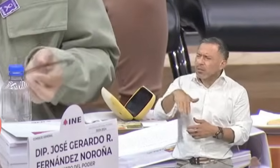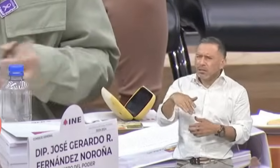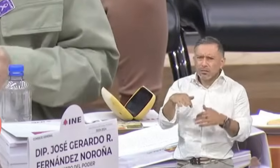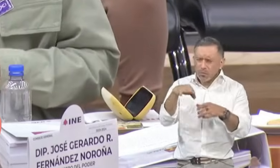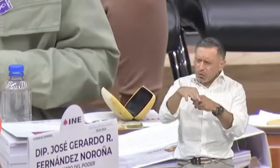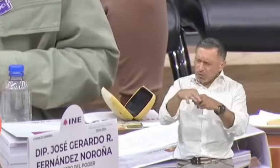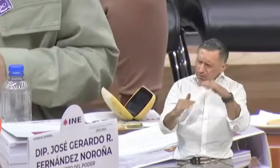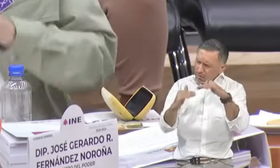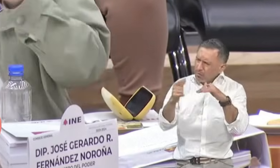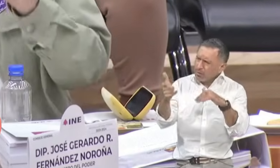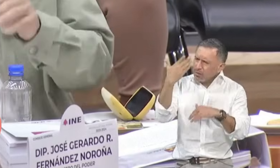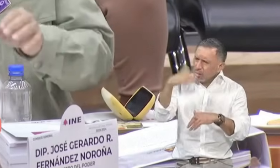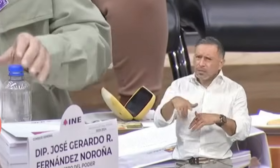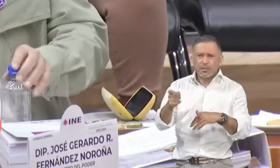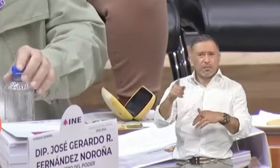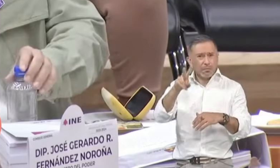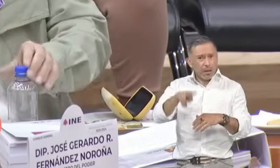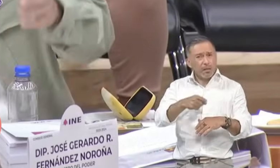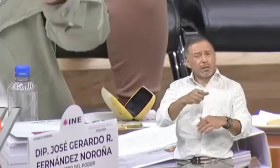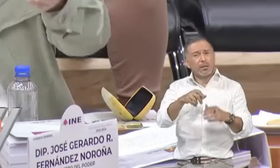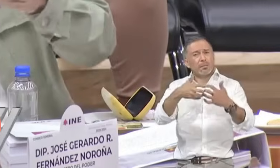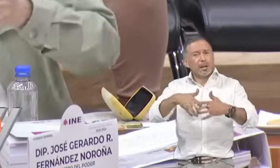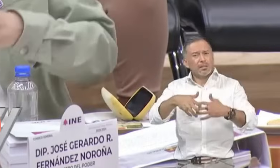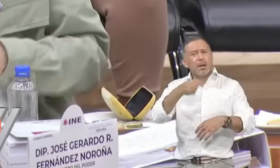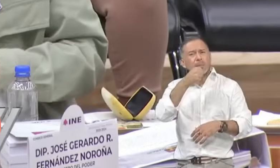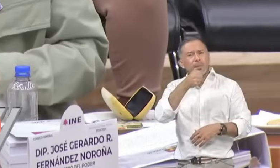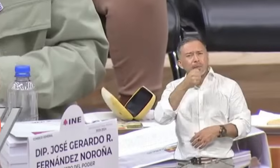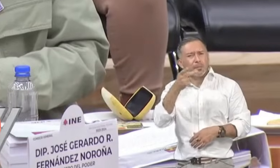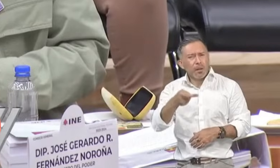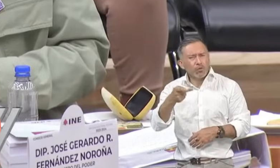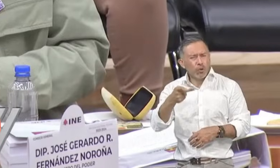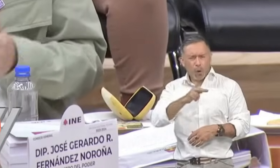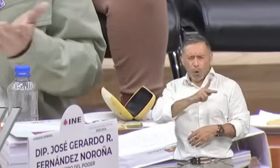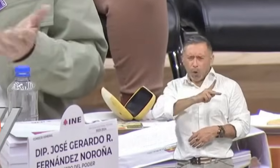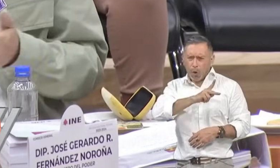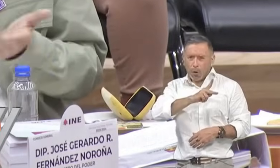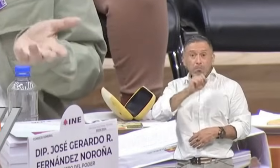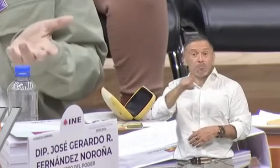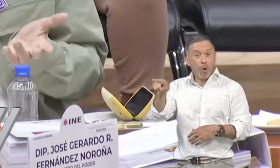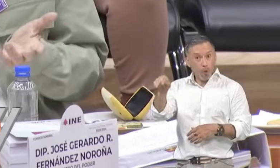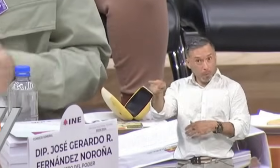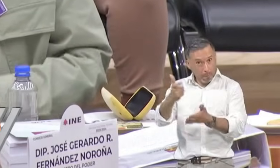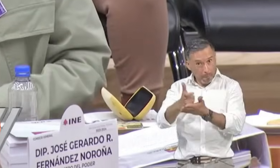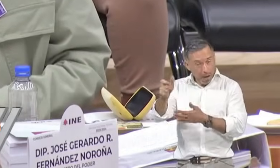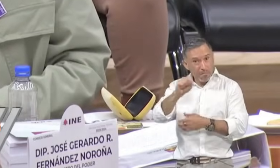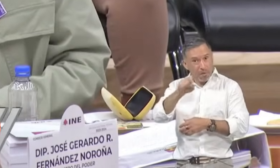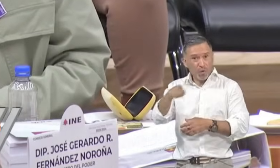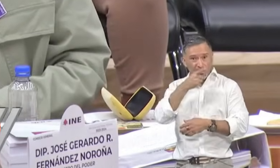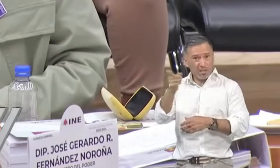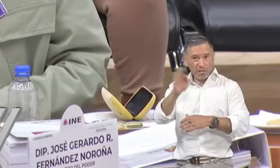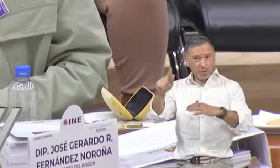las encuestas, todas, hasta las que pagan ustedes, les dicen que van en el hoyo y